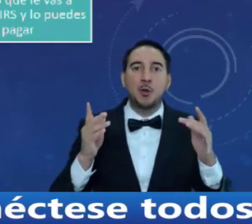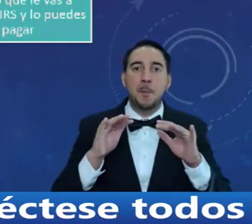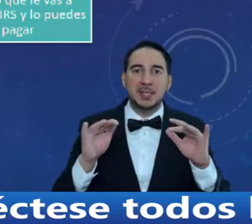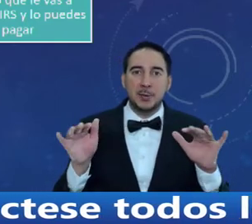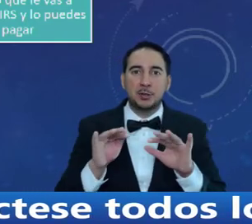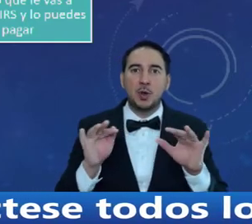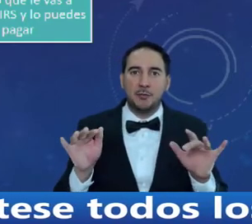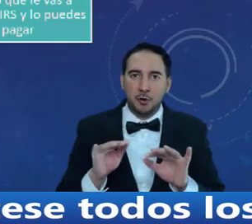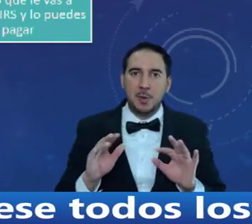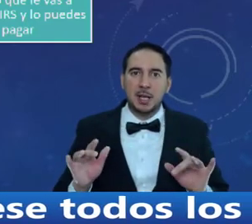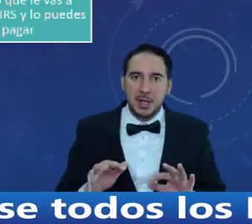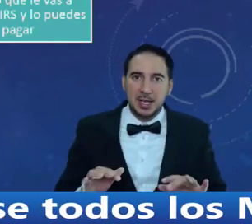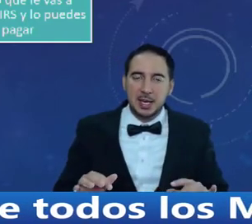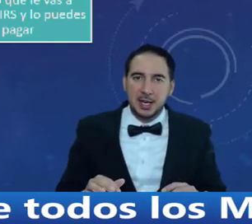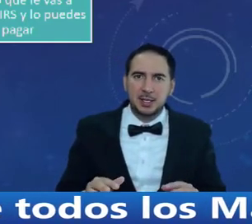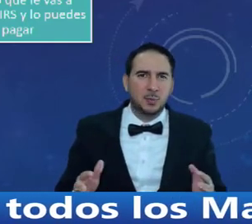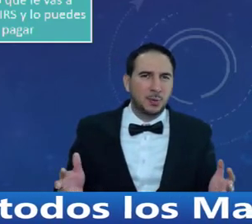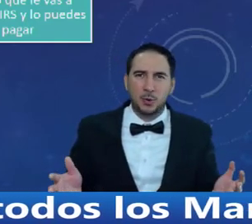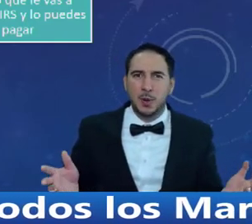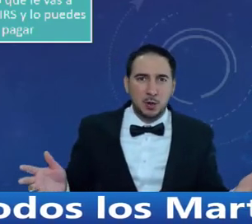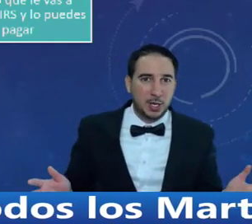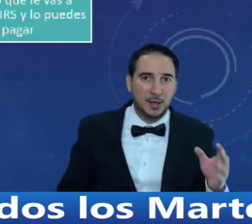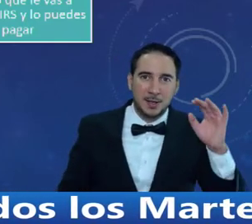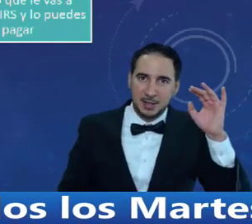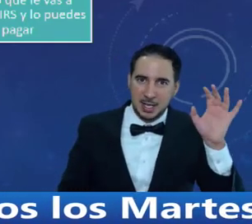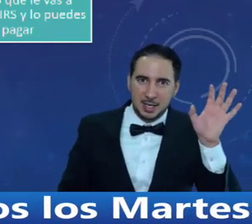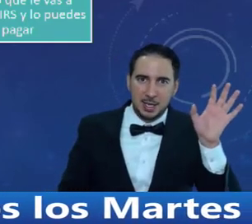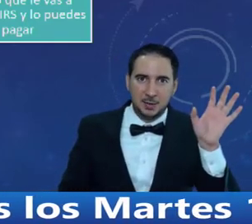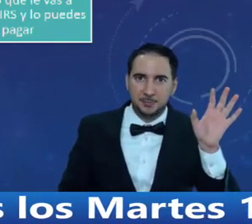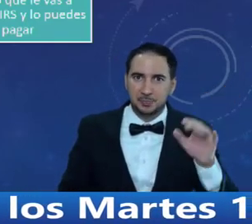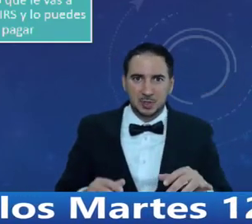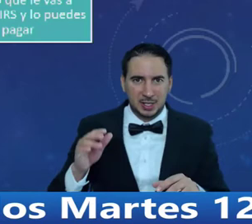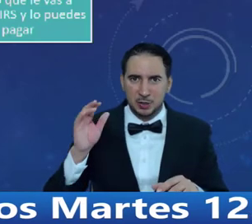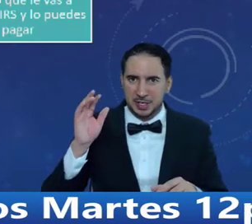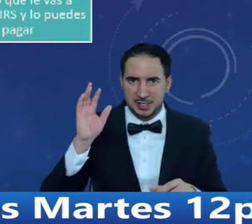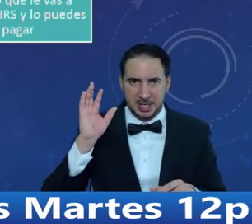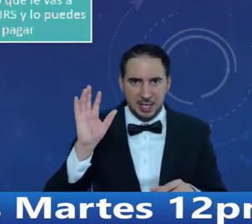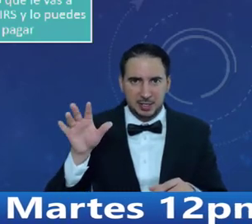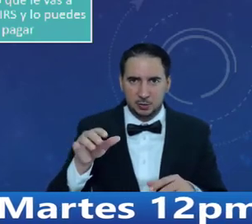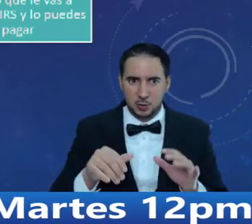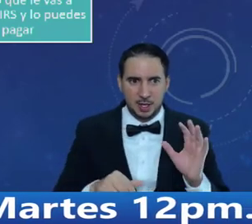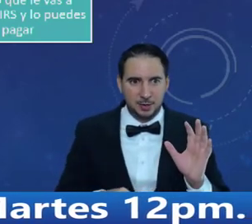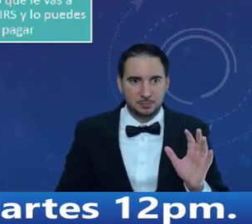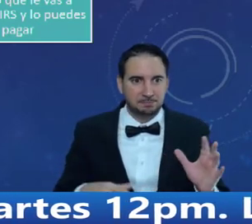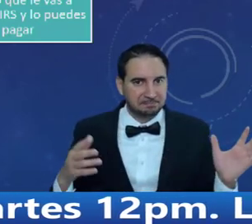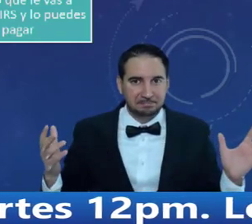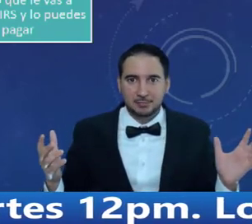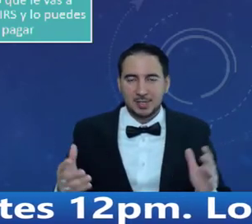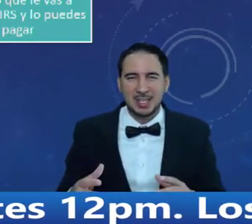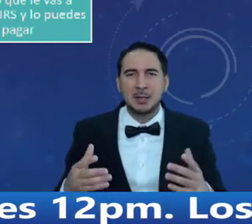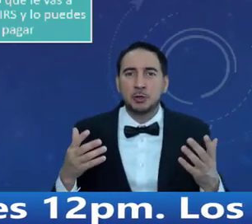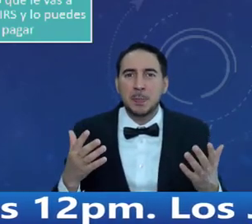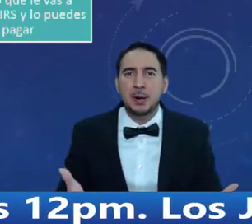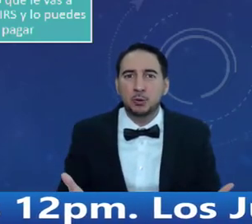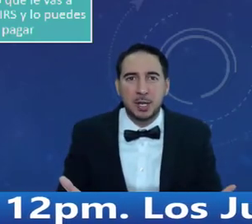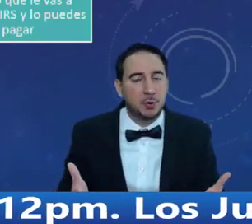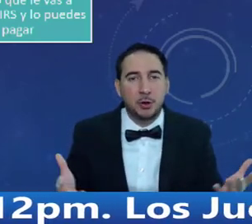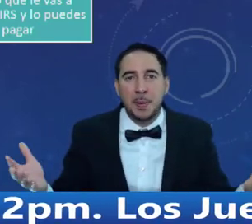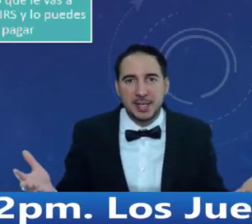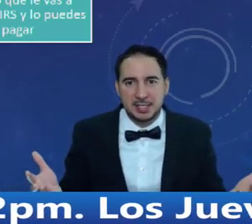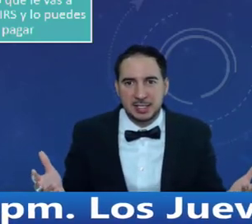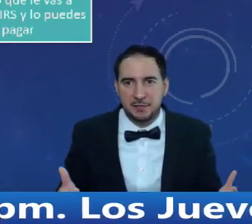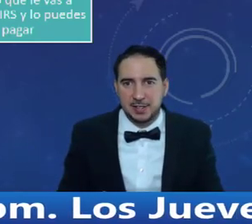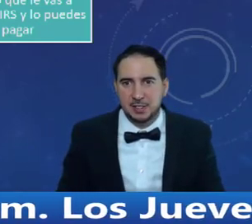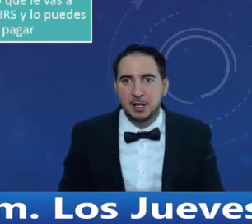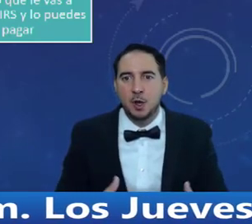Porque cuando yo empecé a ver todas las formas que había que llenar, yo no veo que diga que tengo que ser residente. Que te pinan. Y entonces pregunté,